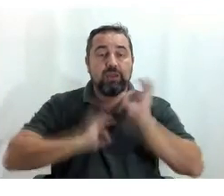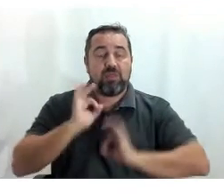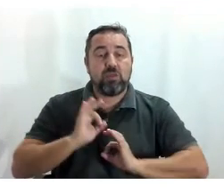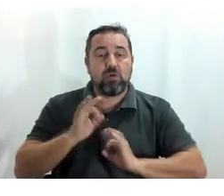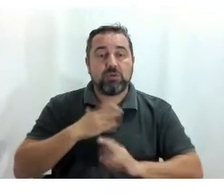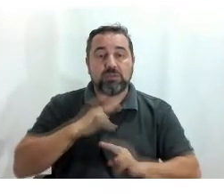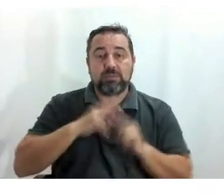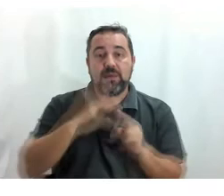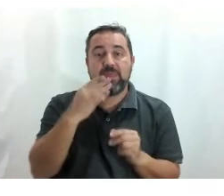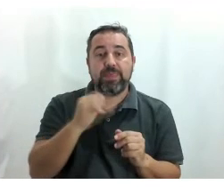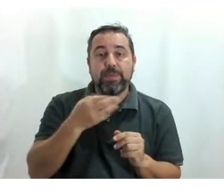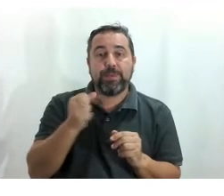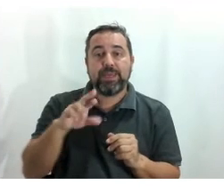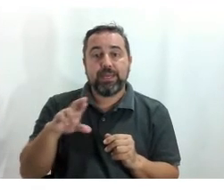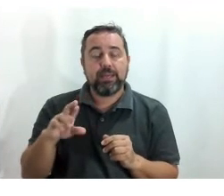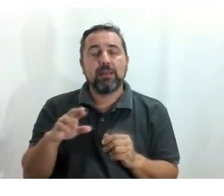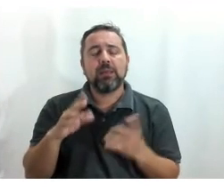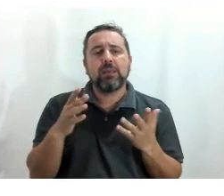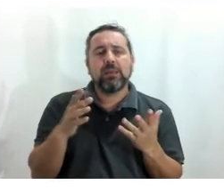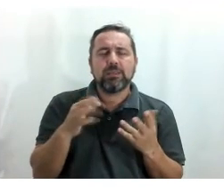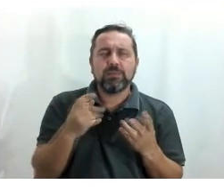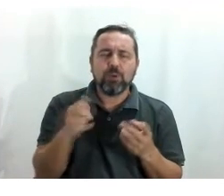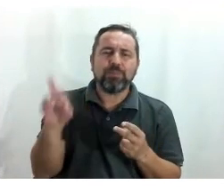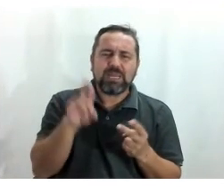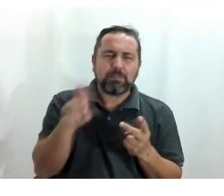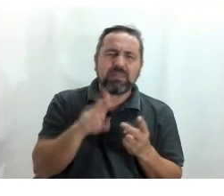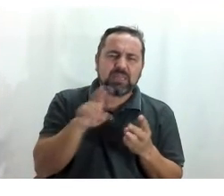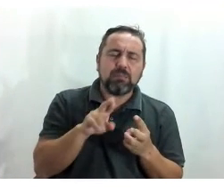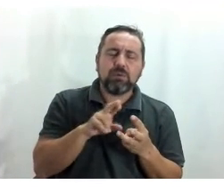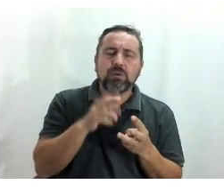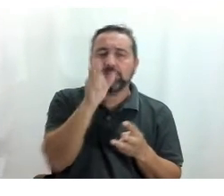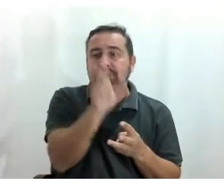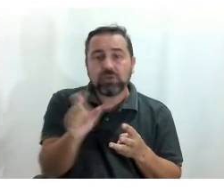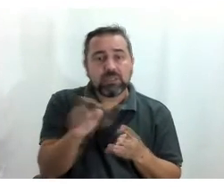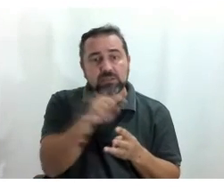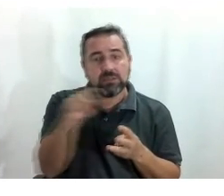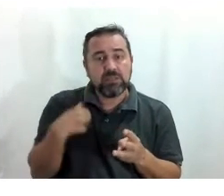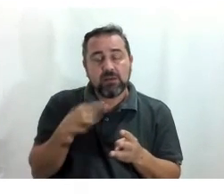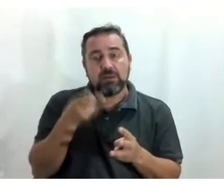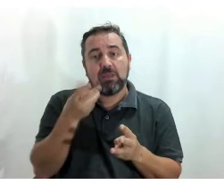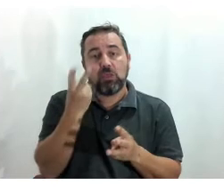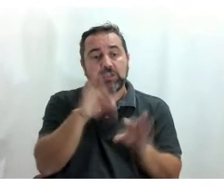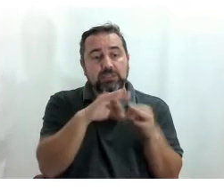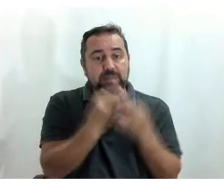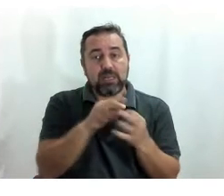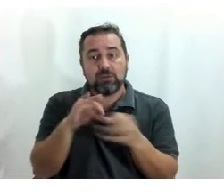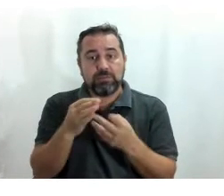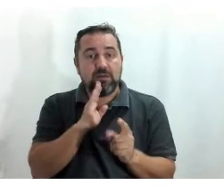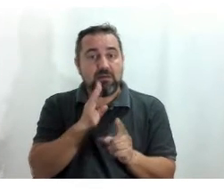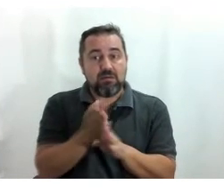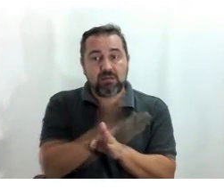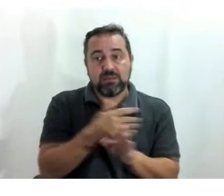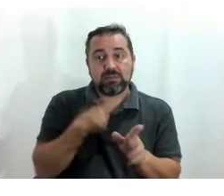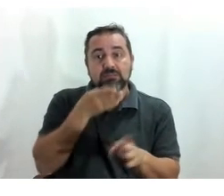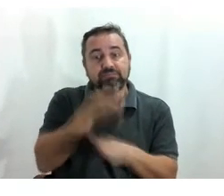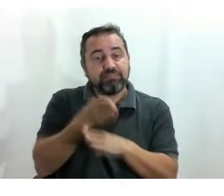de Ciberer, y aunque resulte un poquito repetitivo para las personas que habéis asistido a los dos seminarios